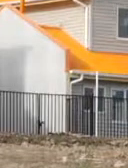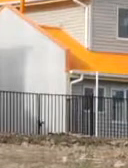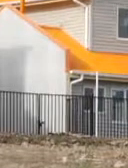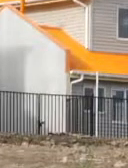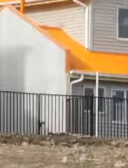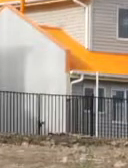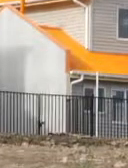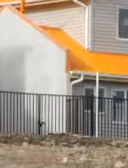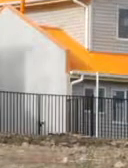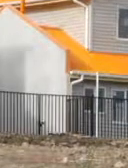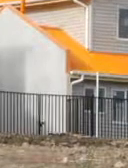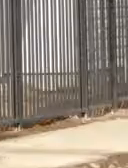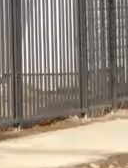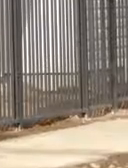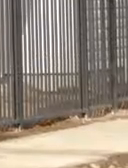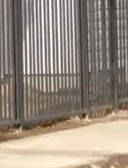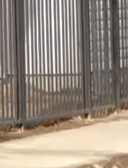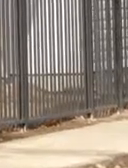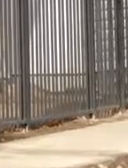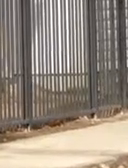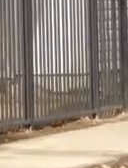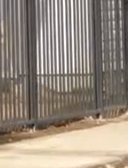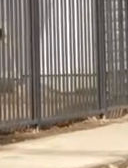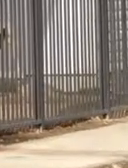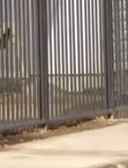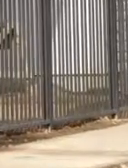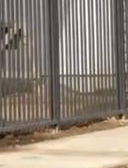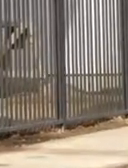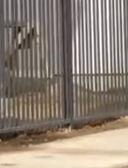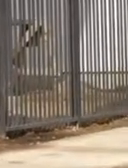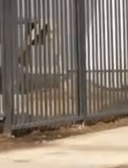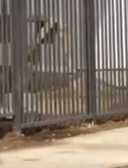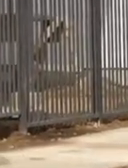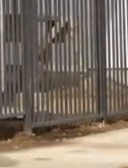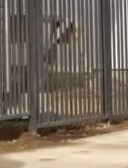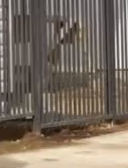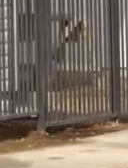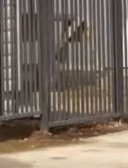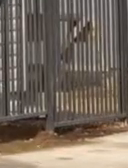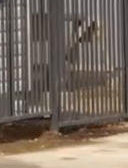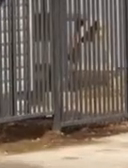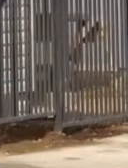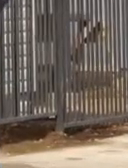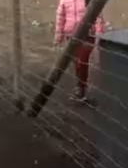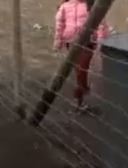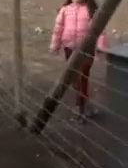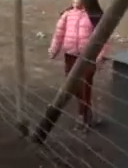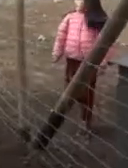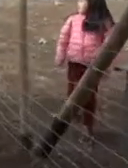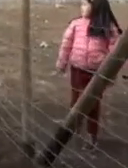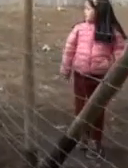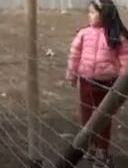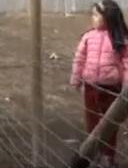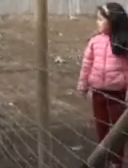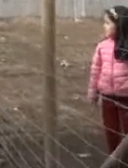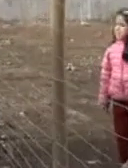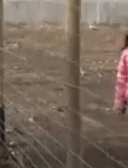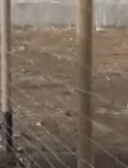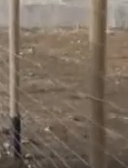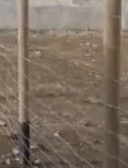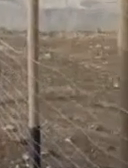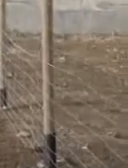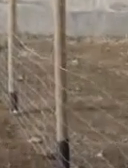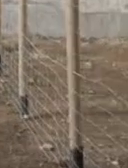financiamiento. En la hora de incidentes, el congresista indicó que la demanda habitacional en la región es bastante significativa y, en